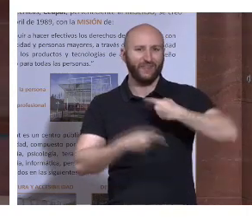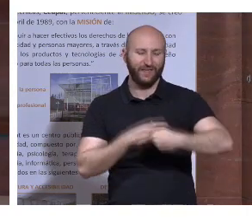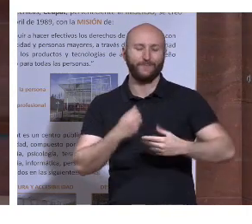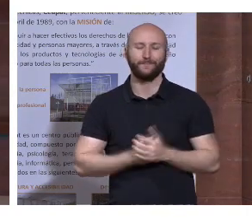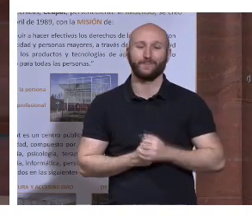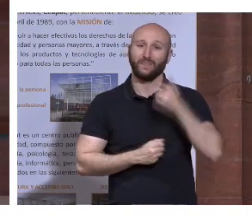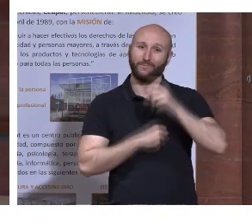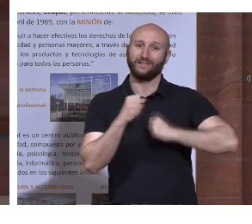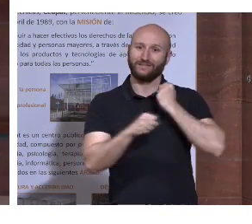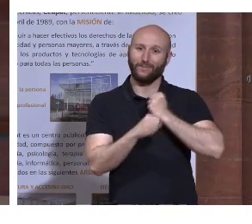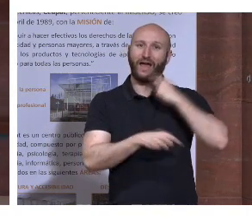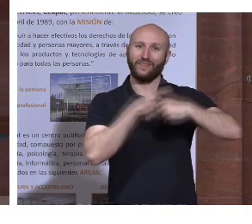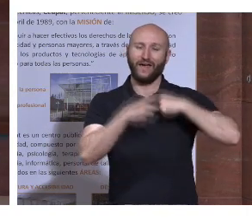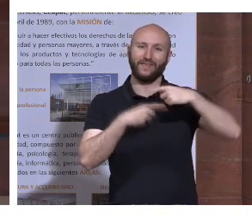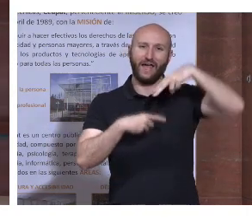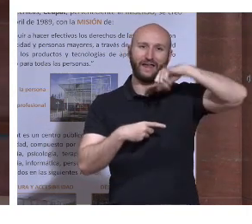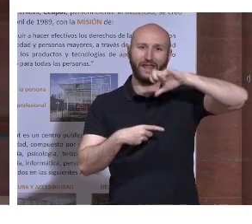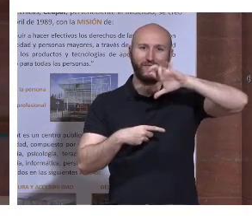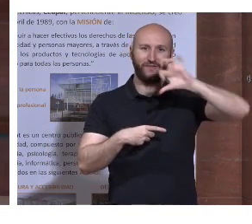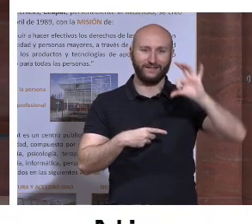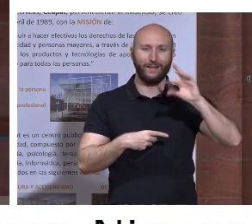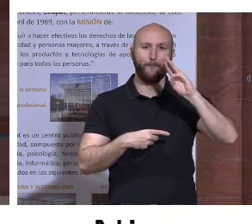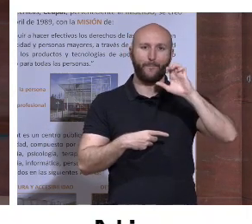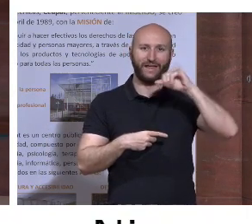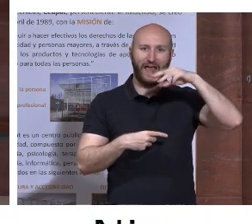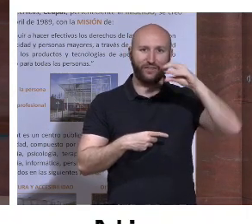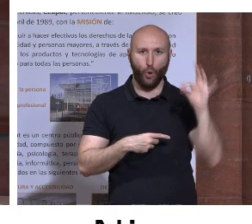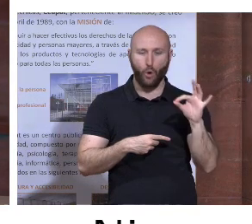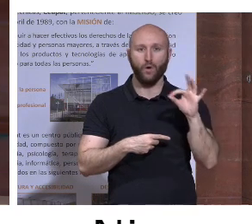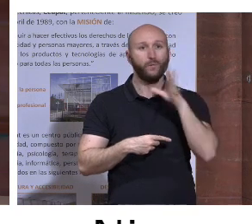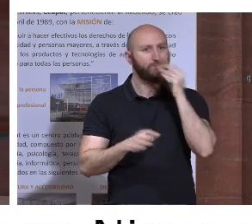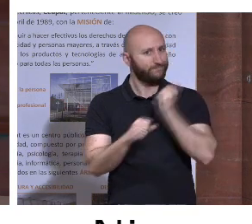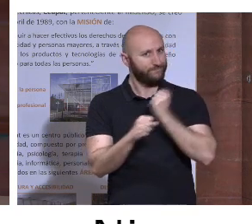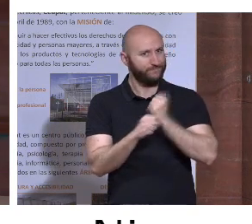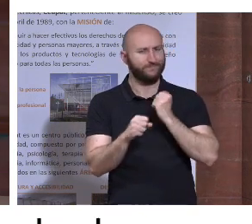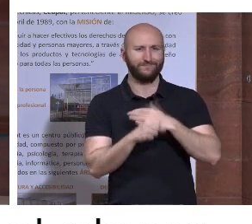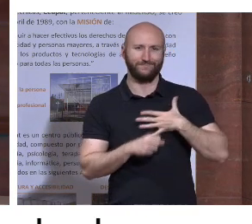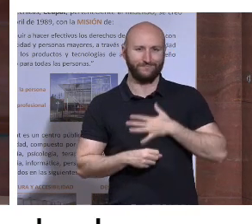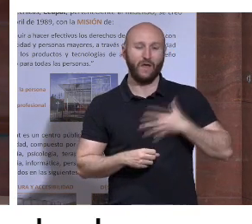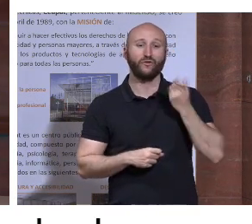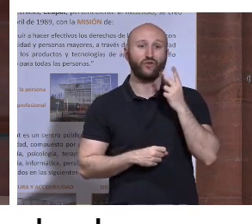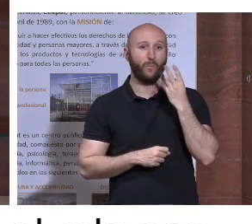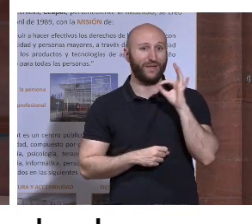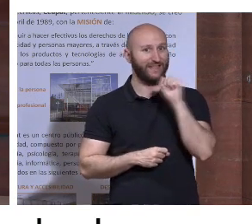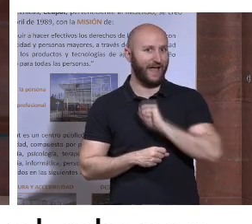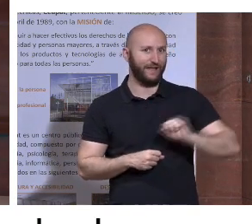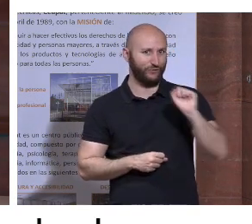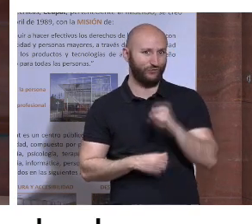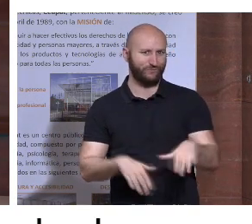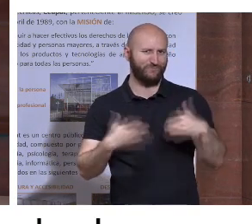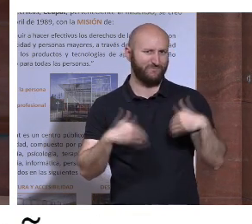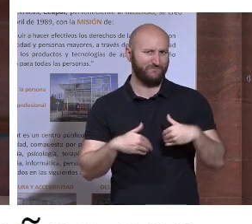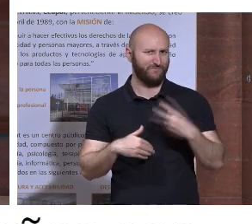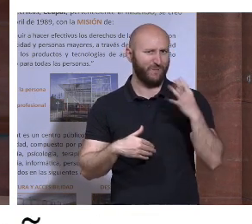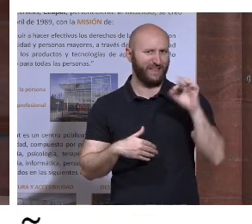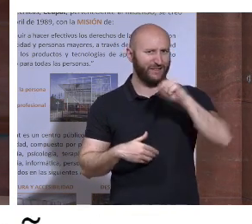día a día con Nieves Peinado, que también he tenido el placer de trabajar solo durante 20 años con ella, o sea, poquito,